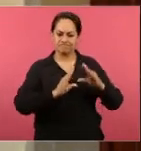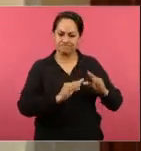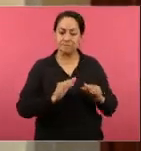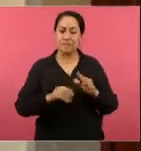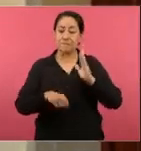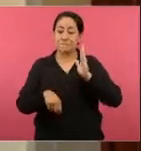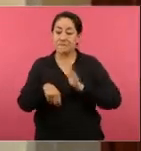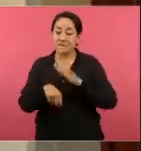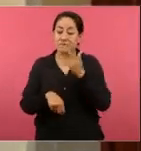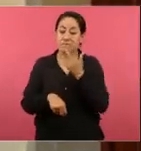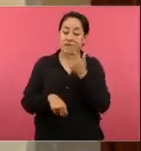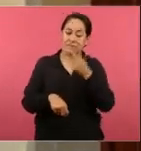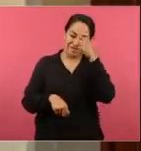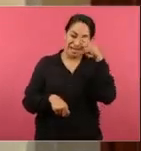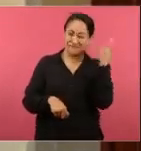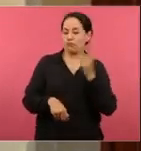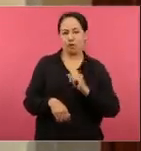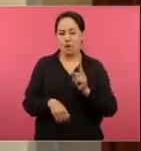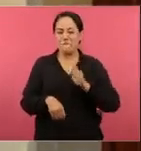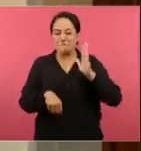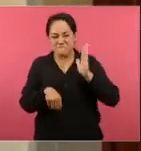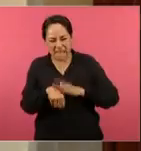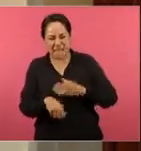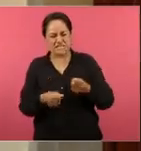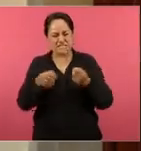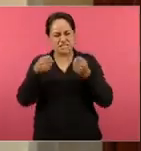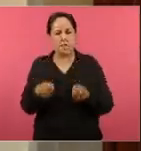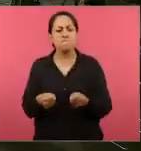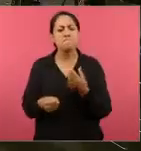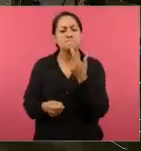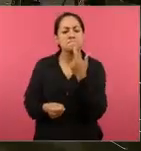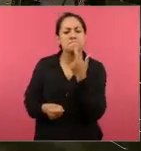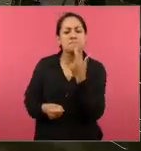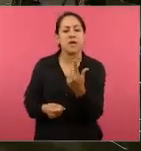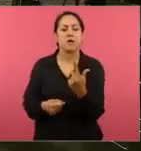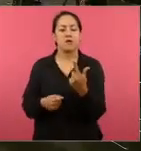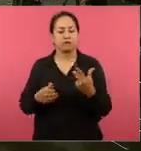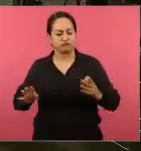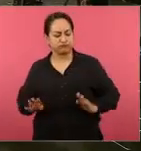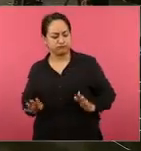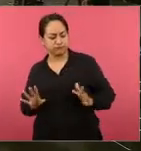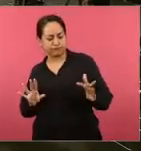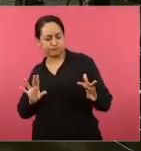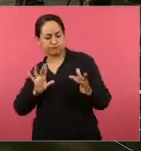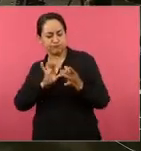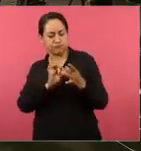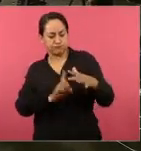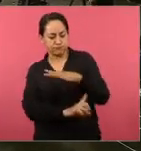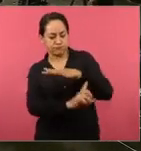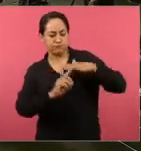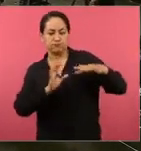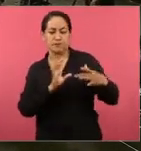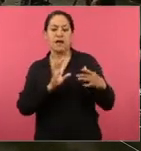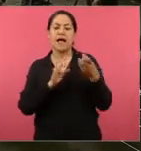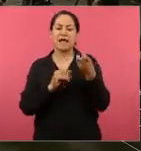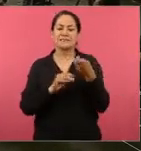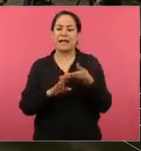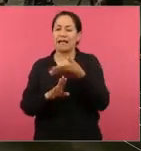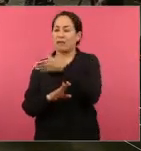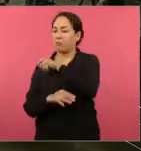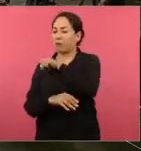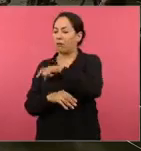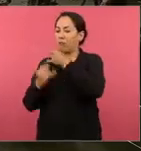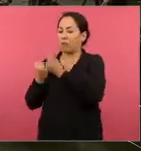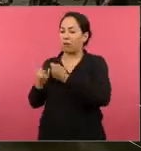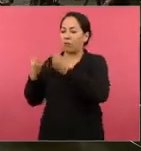sino más territorializado. Es decir, aquí hay un planteamiento de transformación. No es lo mismo, no es ir a